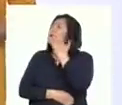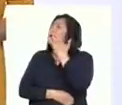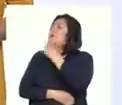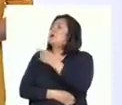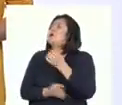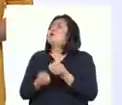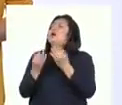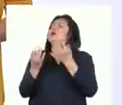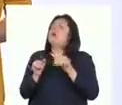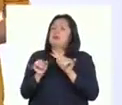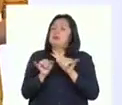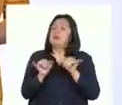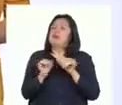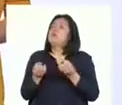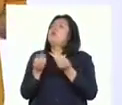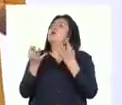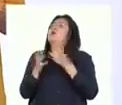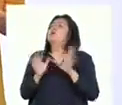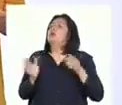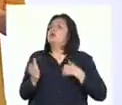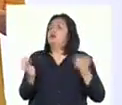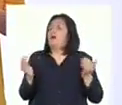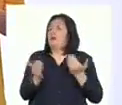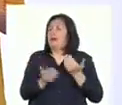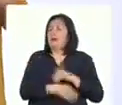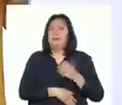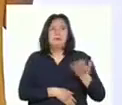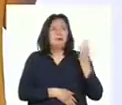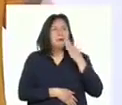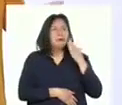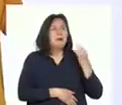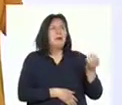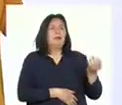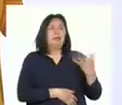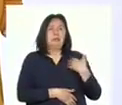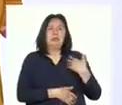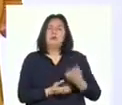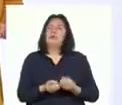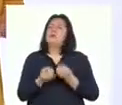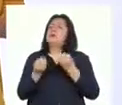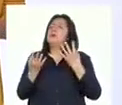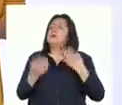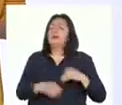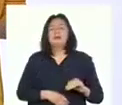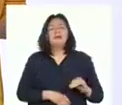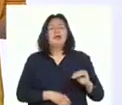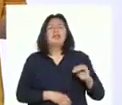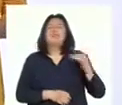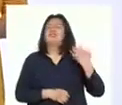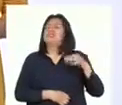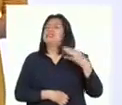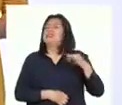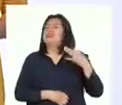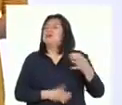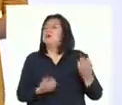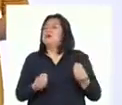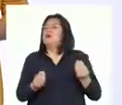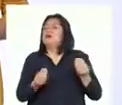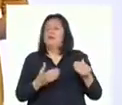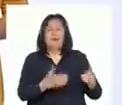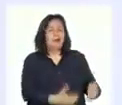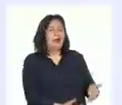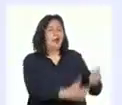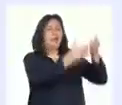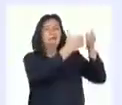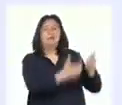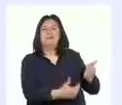era mi talla exacta cuando yo era pequeña. Mi mamá me dijo que para saber cuánto iba creciendo, siempre me medía haciendo marcas en